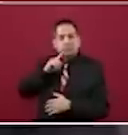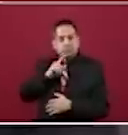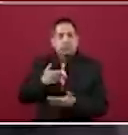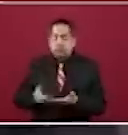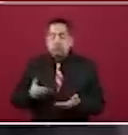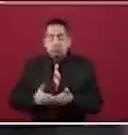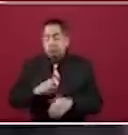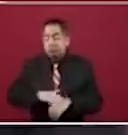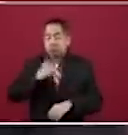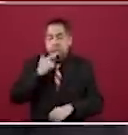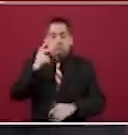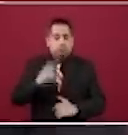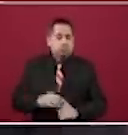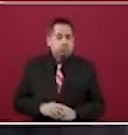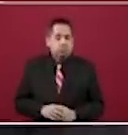anteriormente.